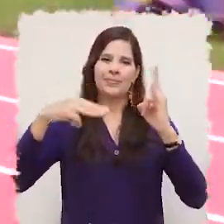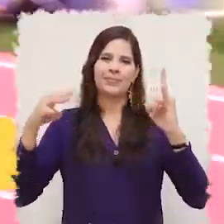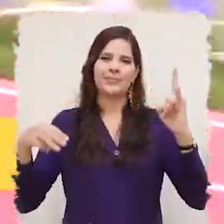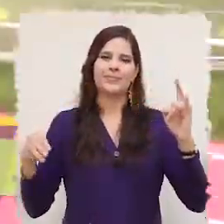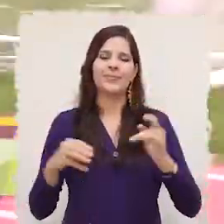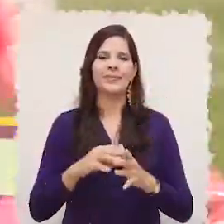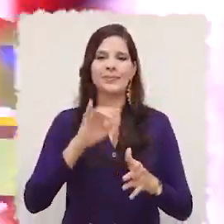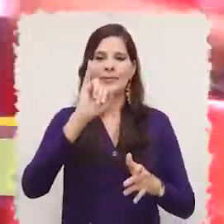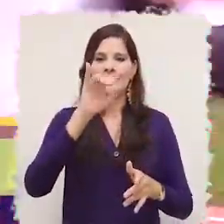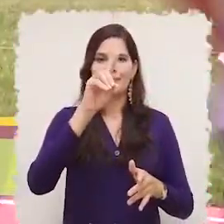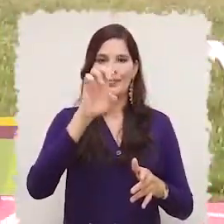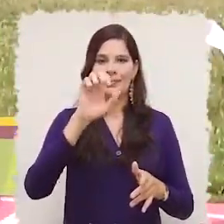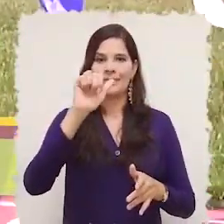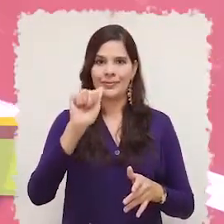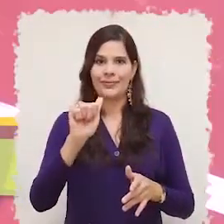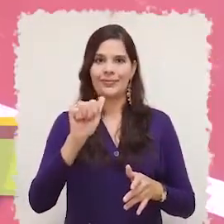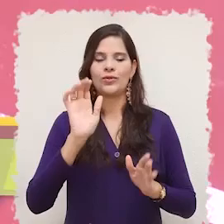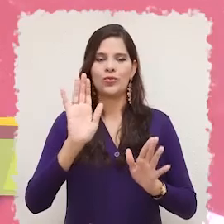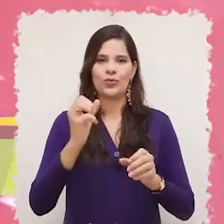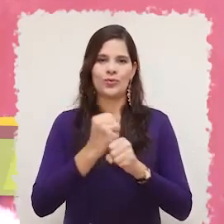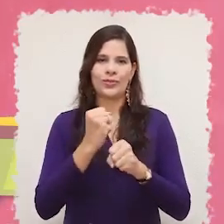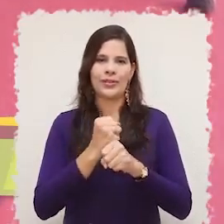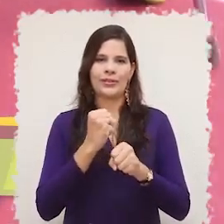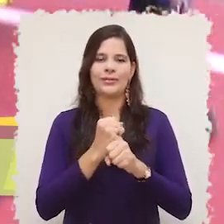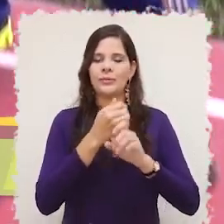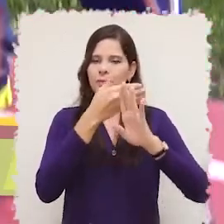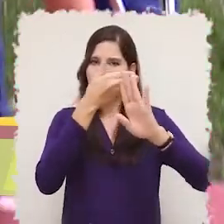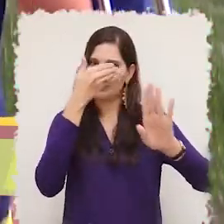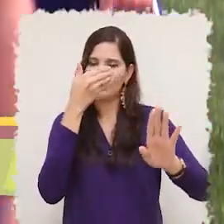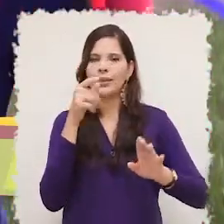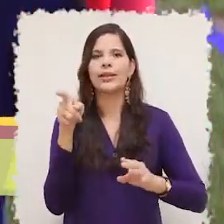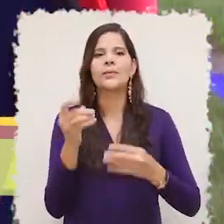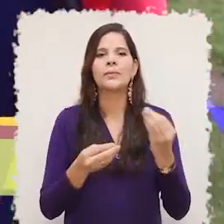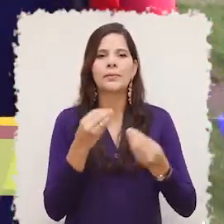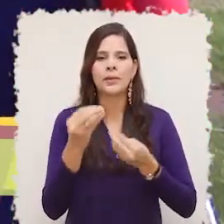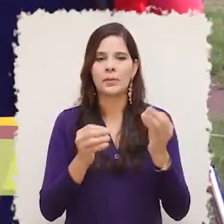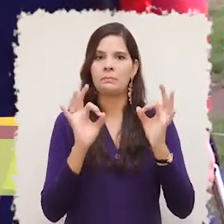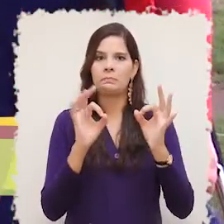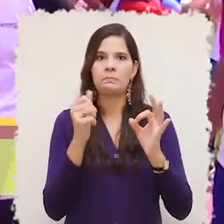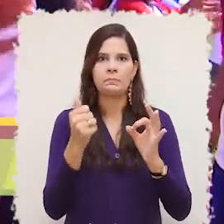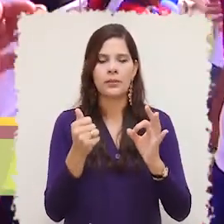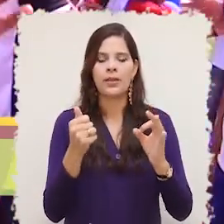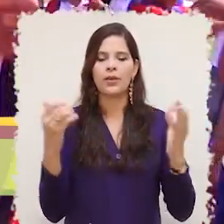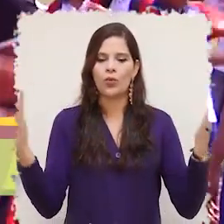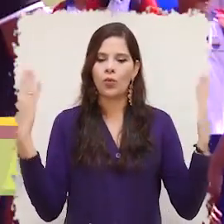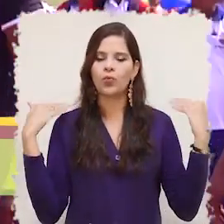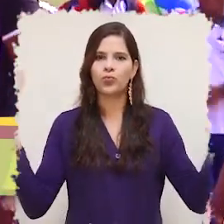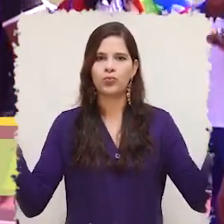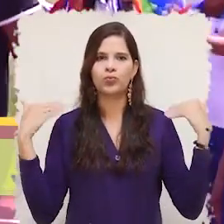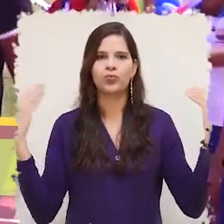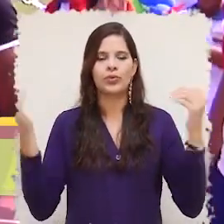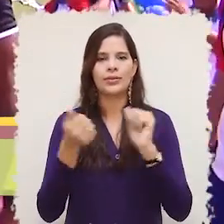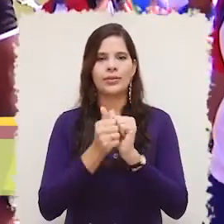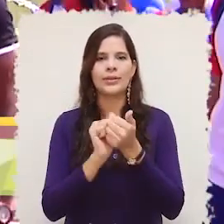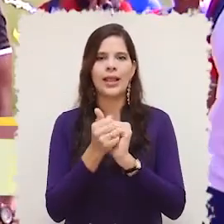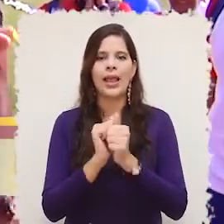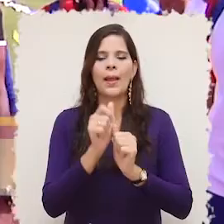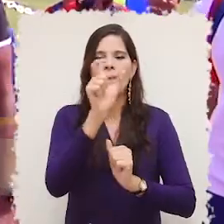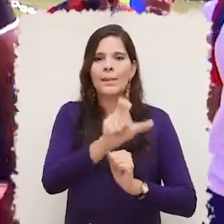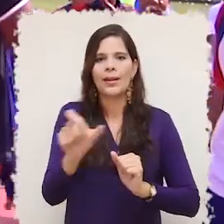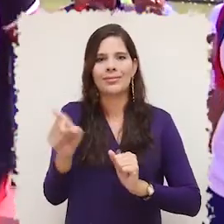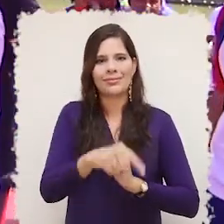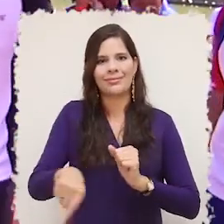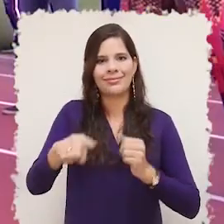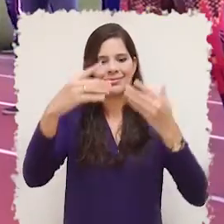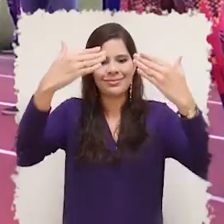través del Instituto de Educación a Distancia y Formación para el Trabajo, realizó con éxito la primera jornada físico-deportiva para personas